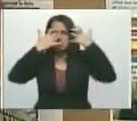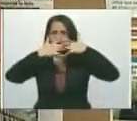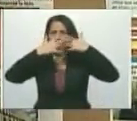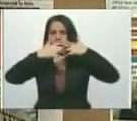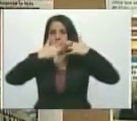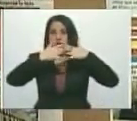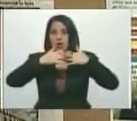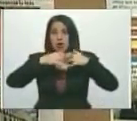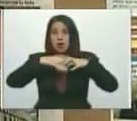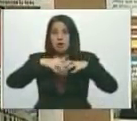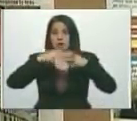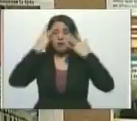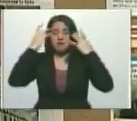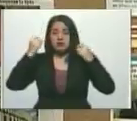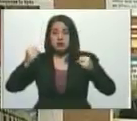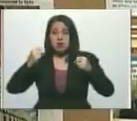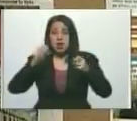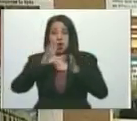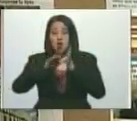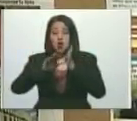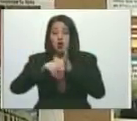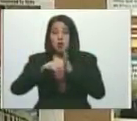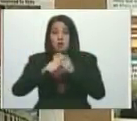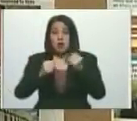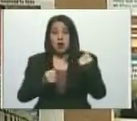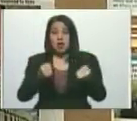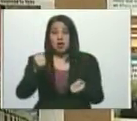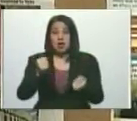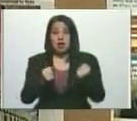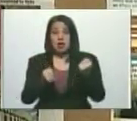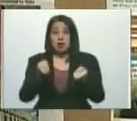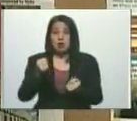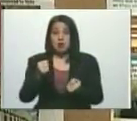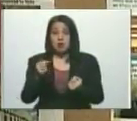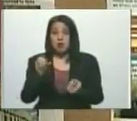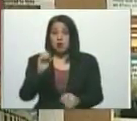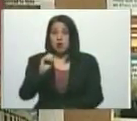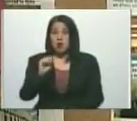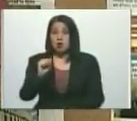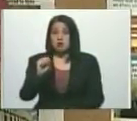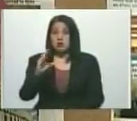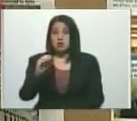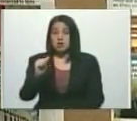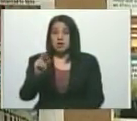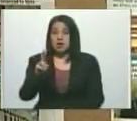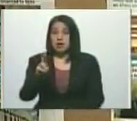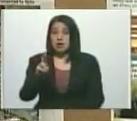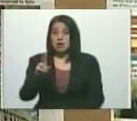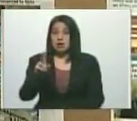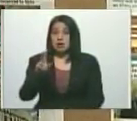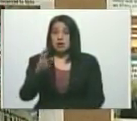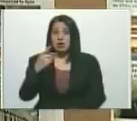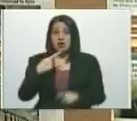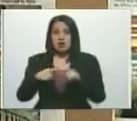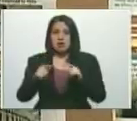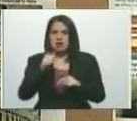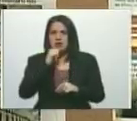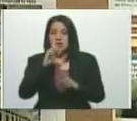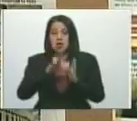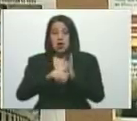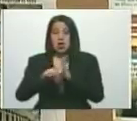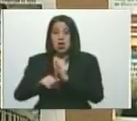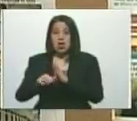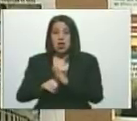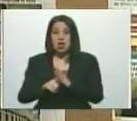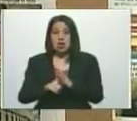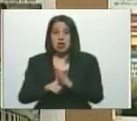robar carros, que se llama Oscar Pérez Torres. Un delincuente, estuvo preso por ladrón de